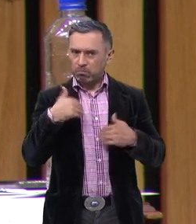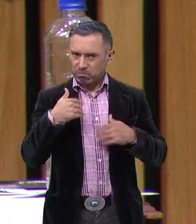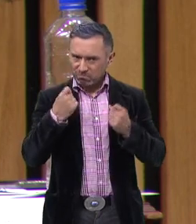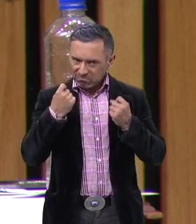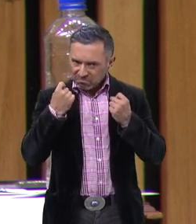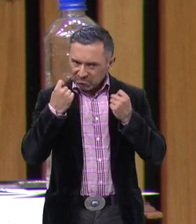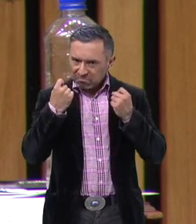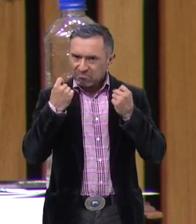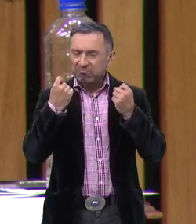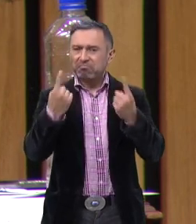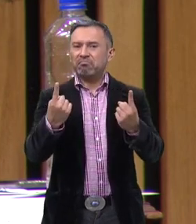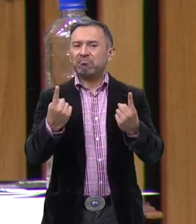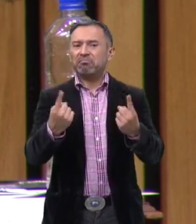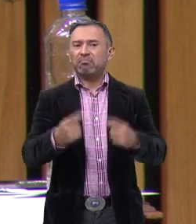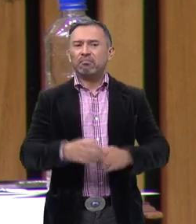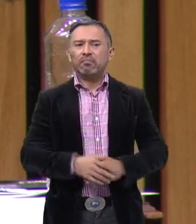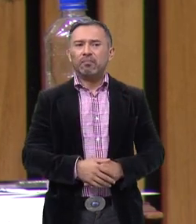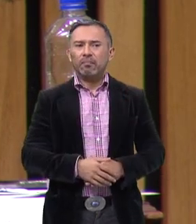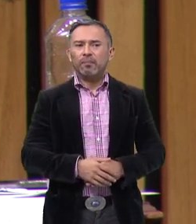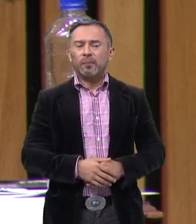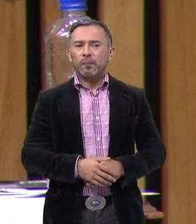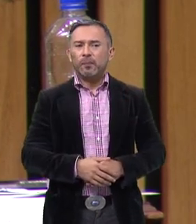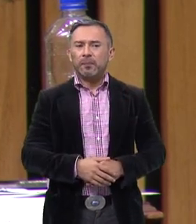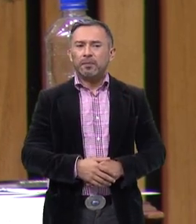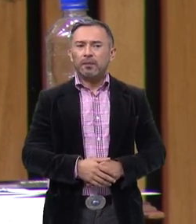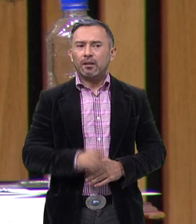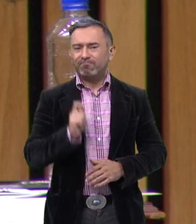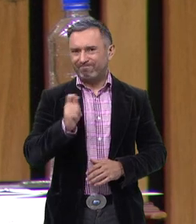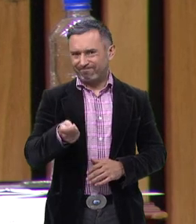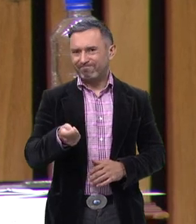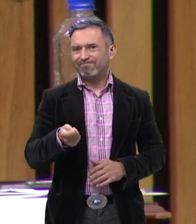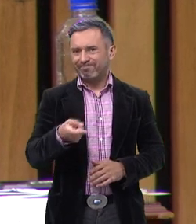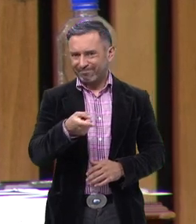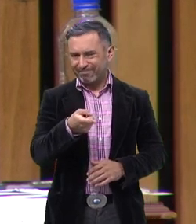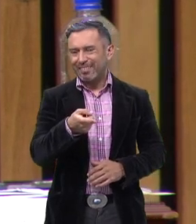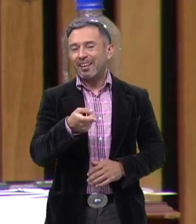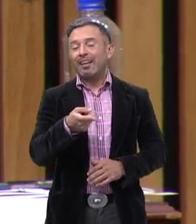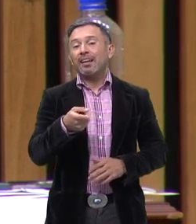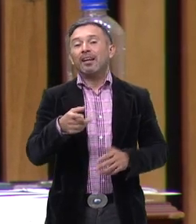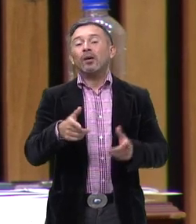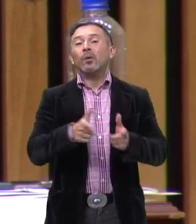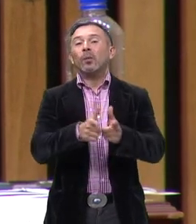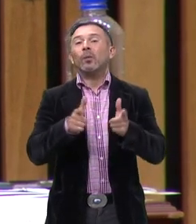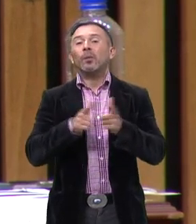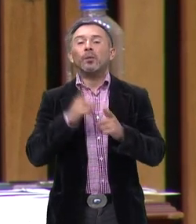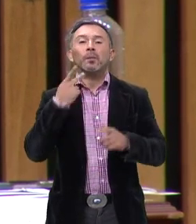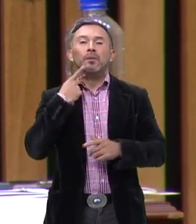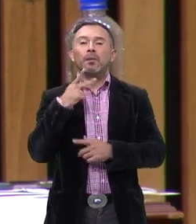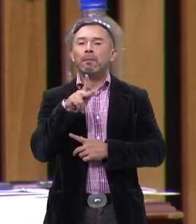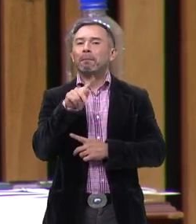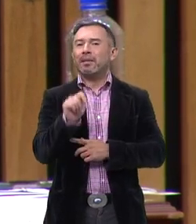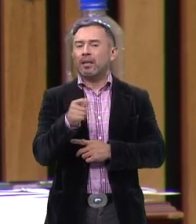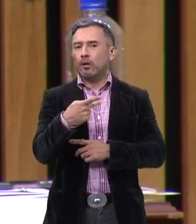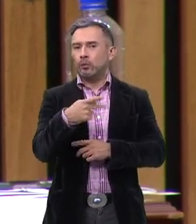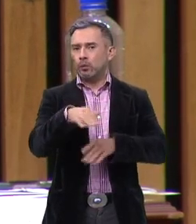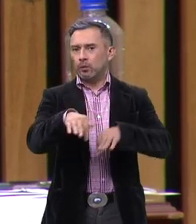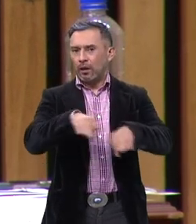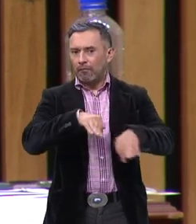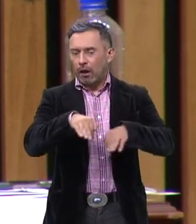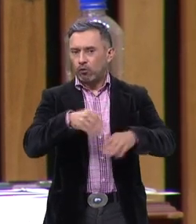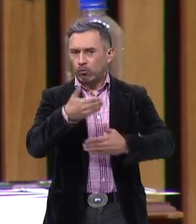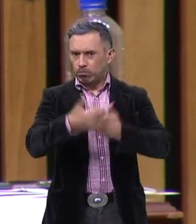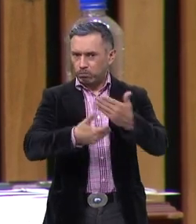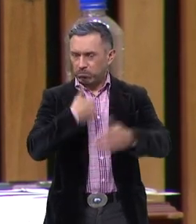el talante respetuoso y democrático de la representación del partido del trabajo Yo entiendo que